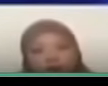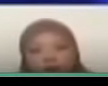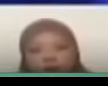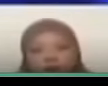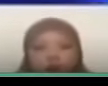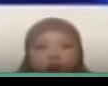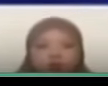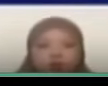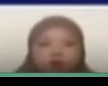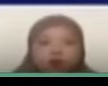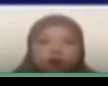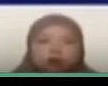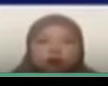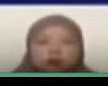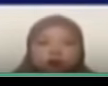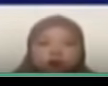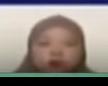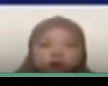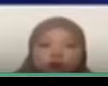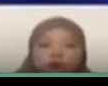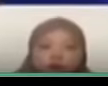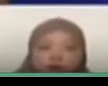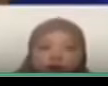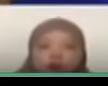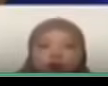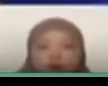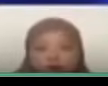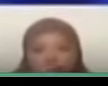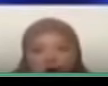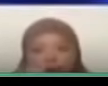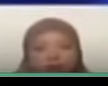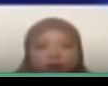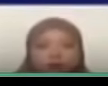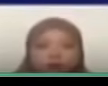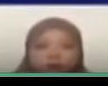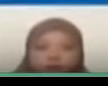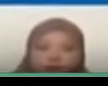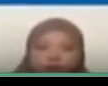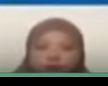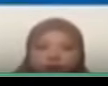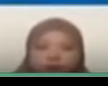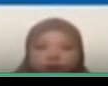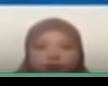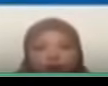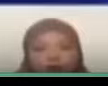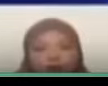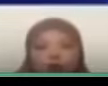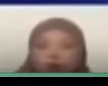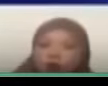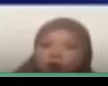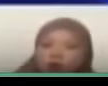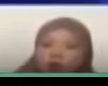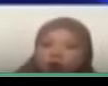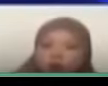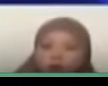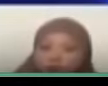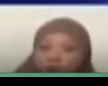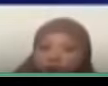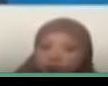Y ellos saben el error que cometieron tan grande. ¿Sí? Ellos sí saben el error